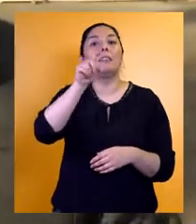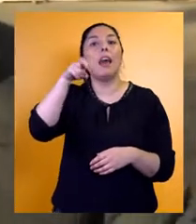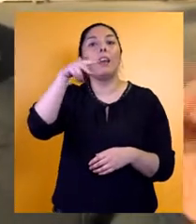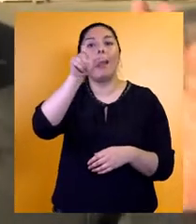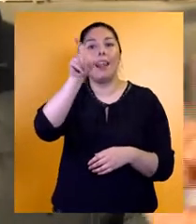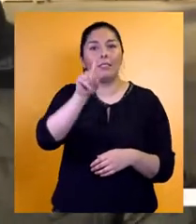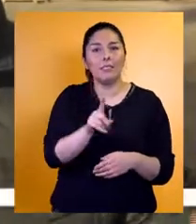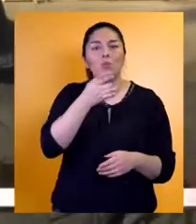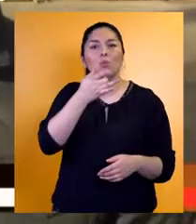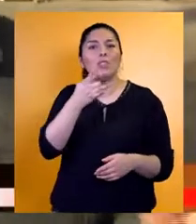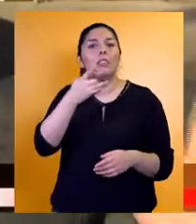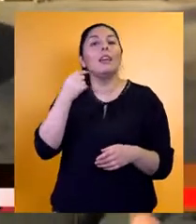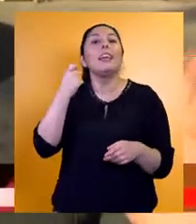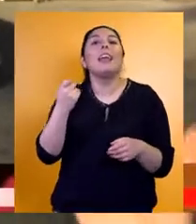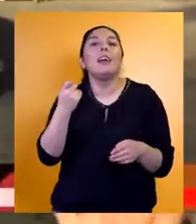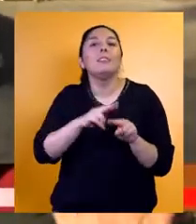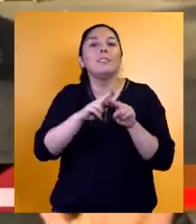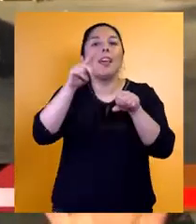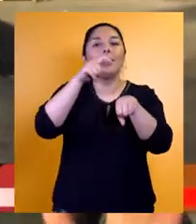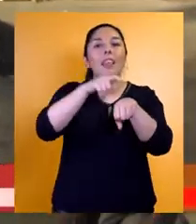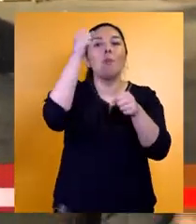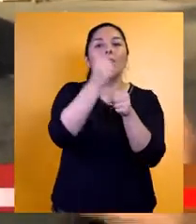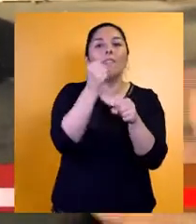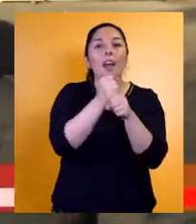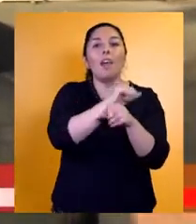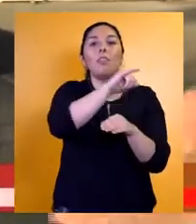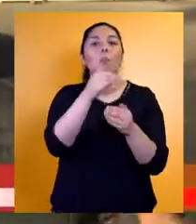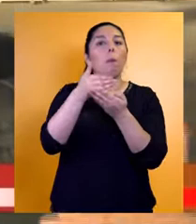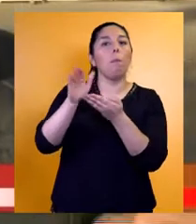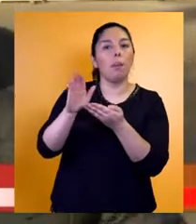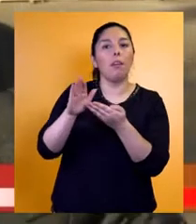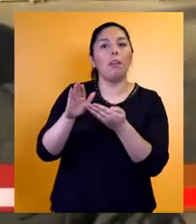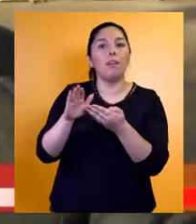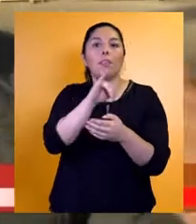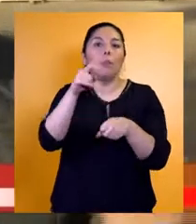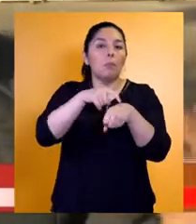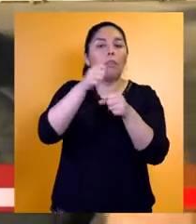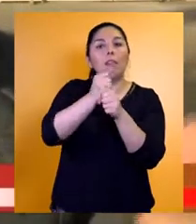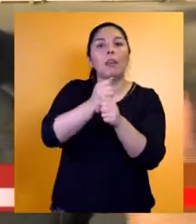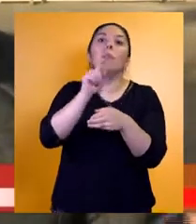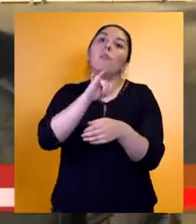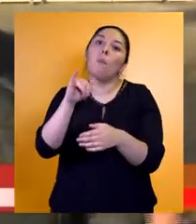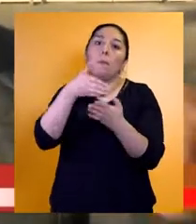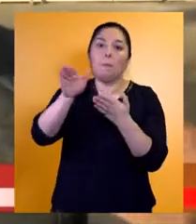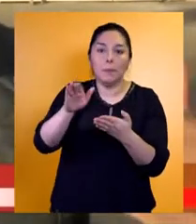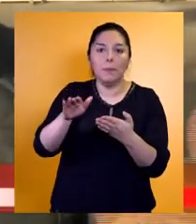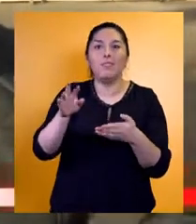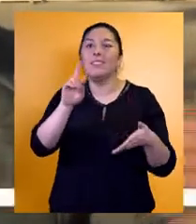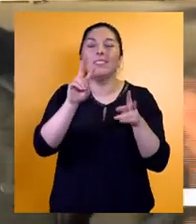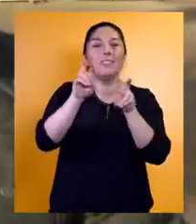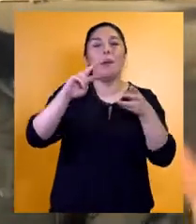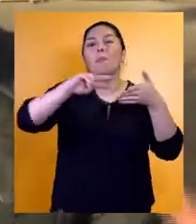no los tienen, porque prácticamente son trabajadores temporeros. En Arica hay una realidad distinta, en Punta Arenas hay una realidad distinta.